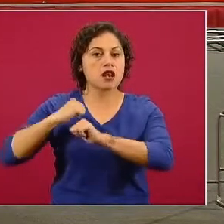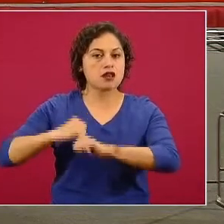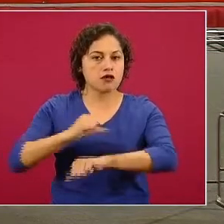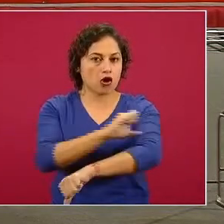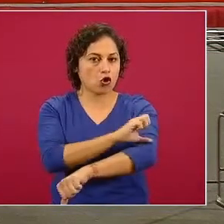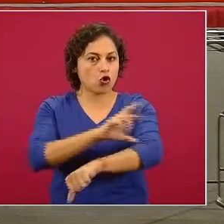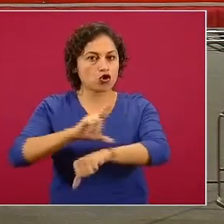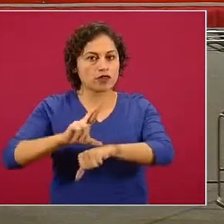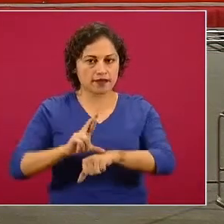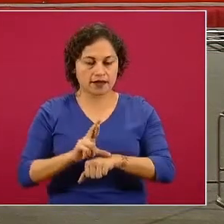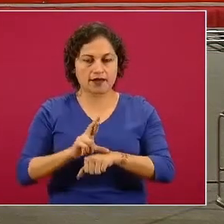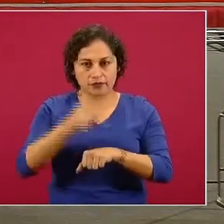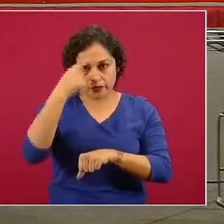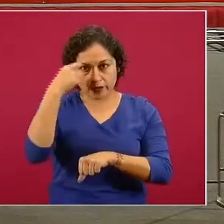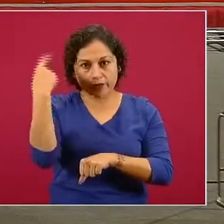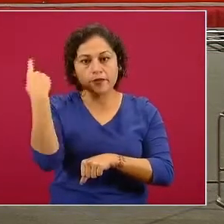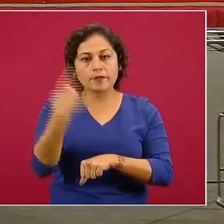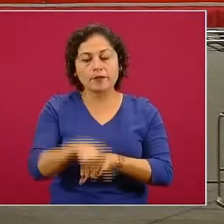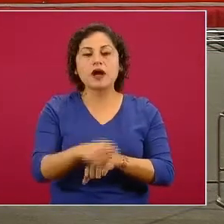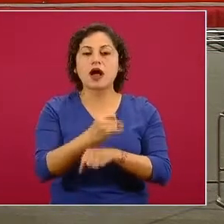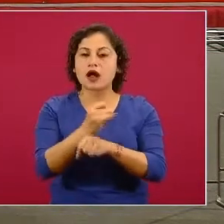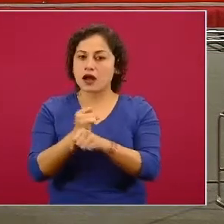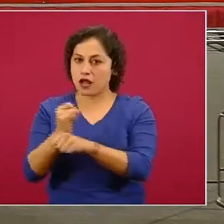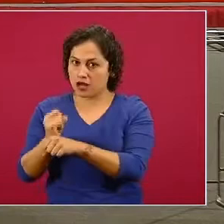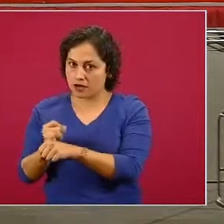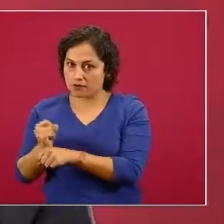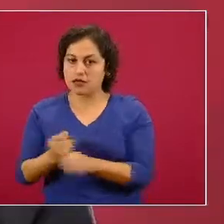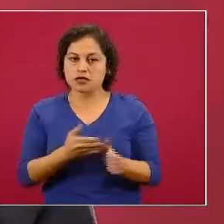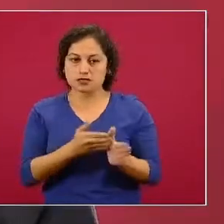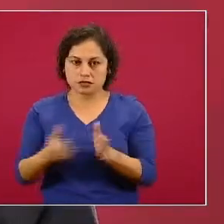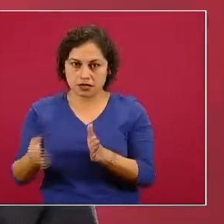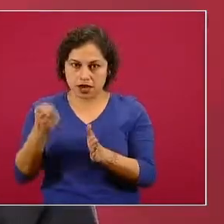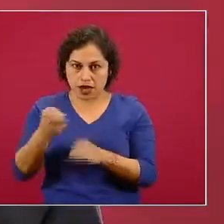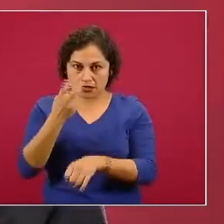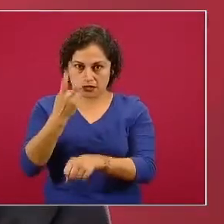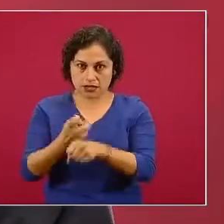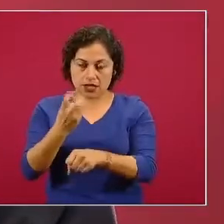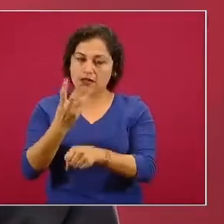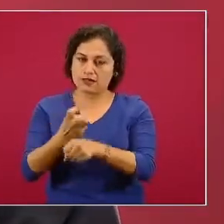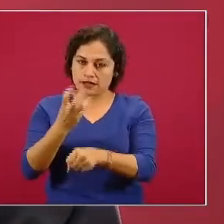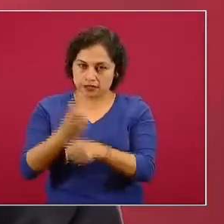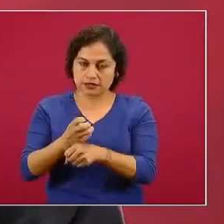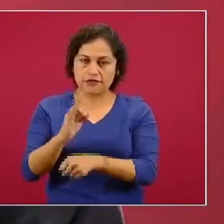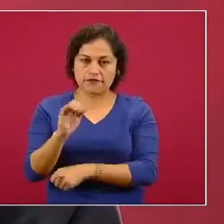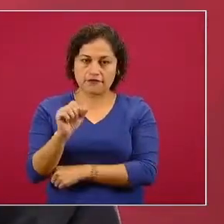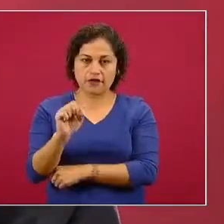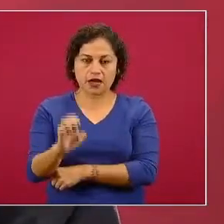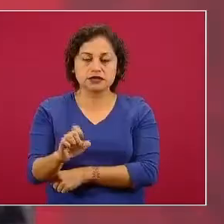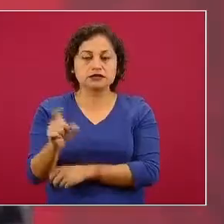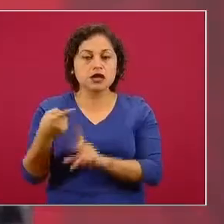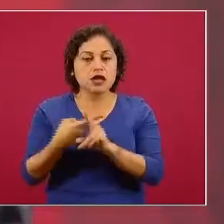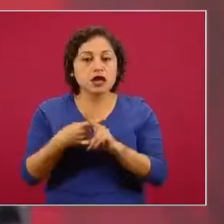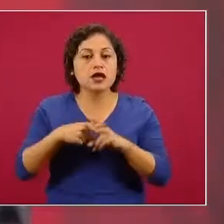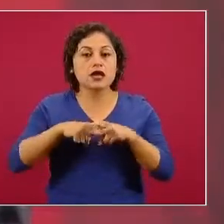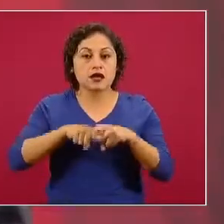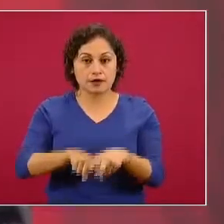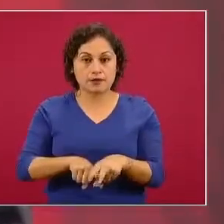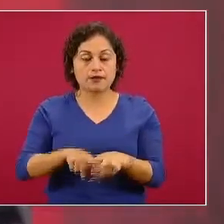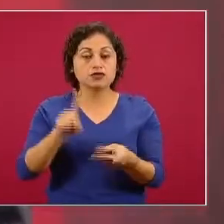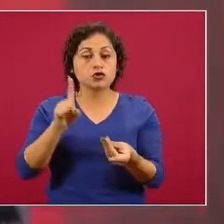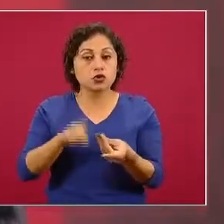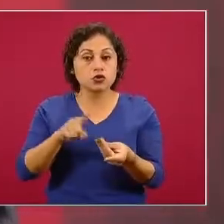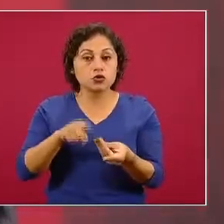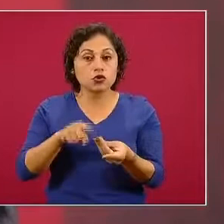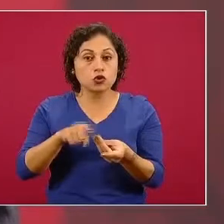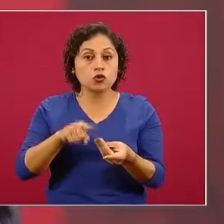investigador principal, registrado, responsable de este protocolo, y el protocolo empezó primero en campos